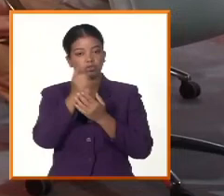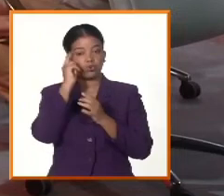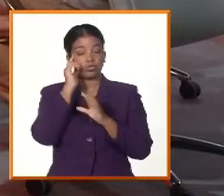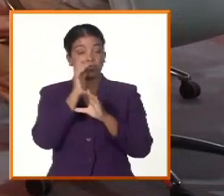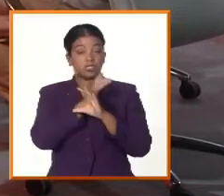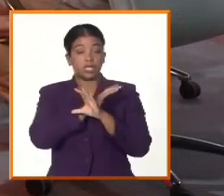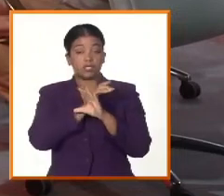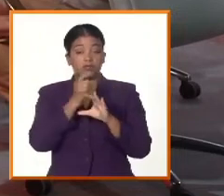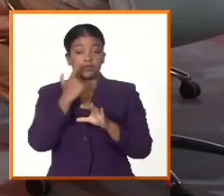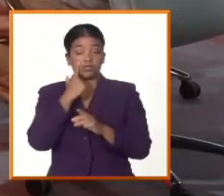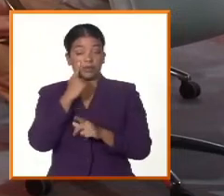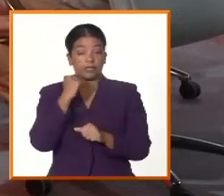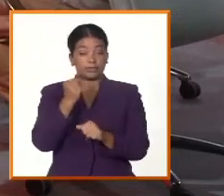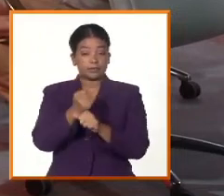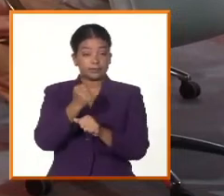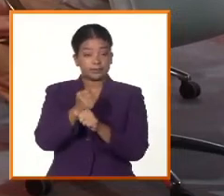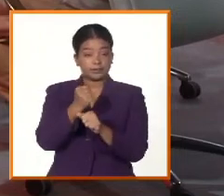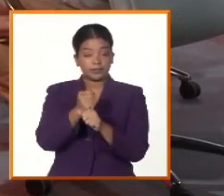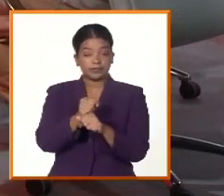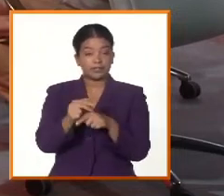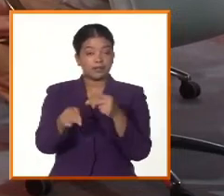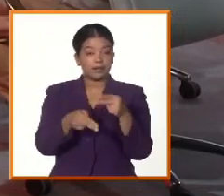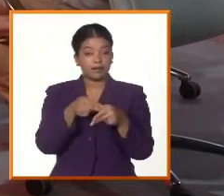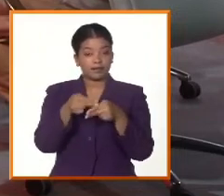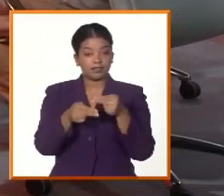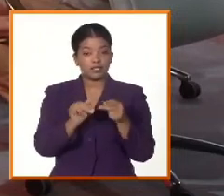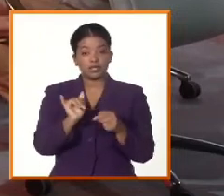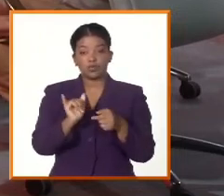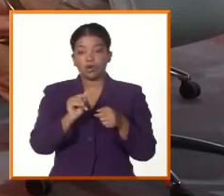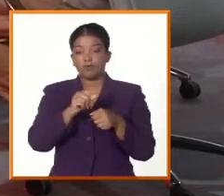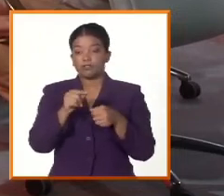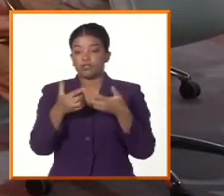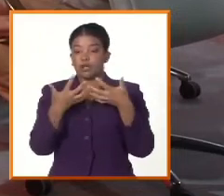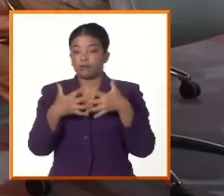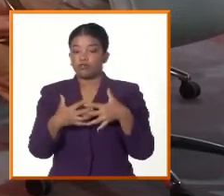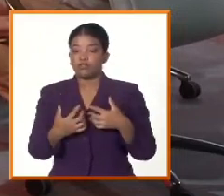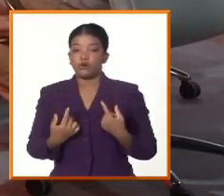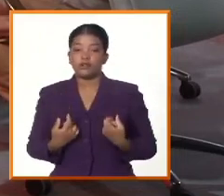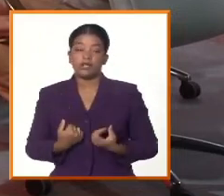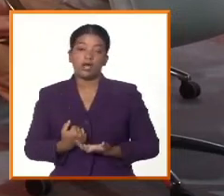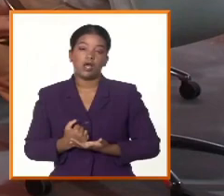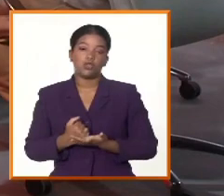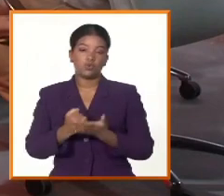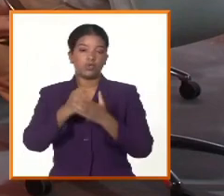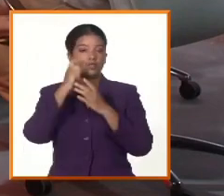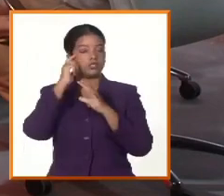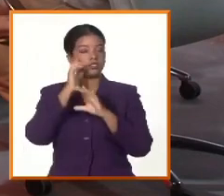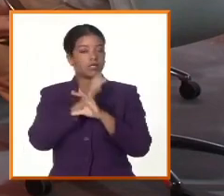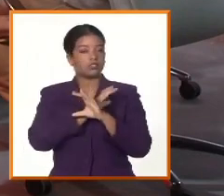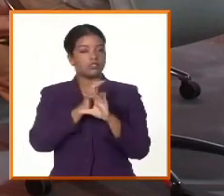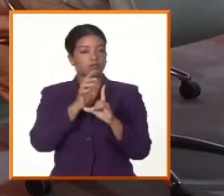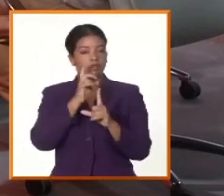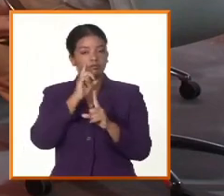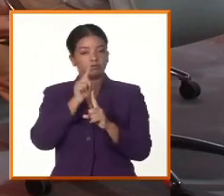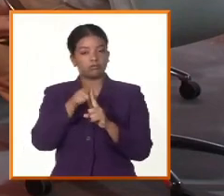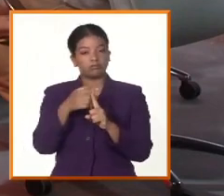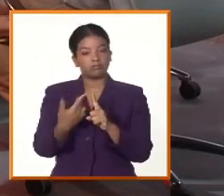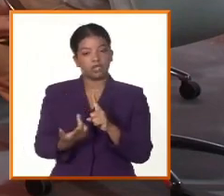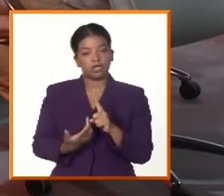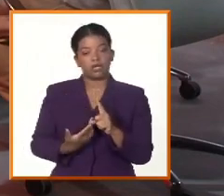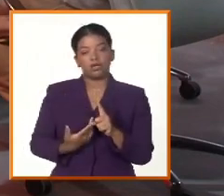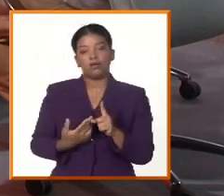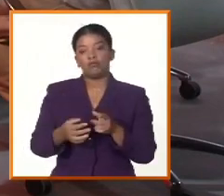que ven en la práctica lo que se está haciendo y los productores que necesitan esa ayuda de la ciencia para utilizar más eficientemente